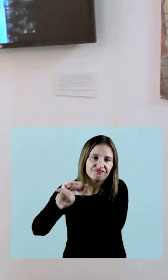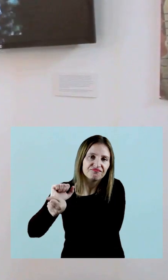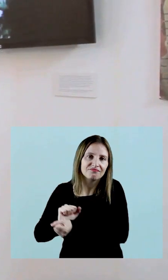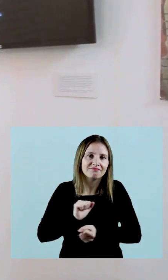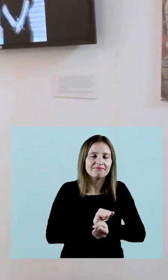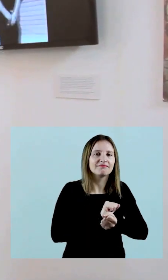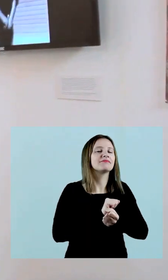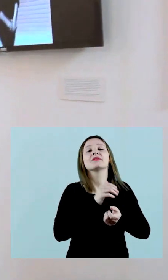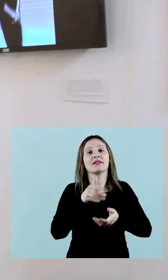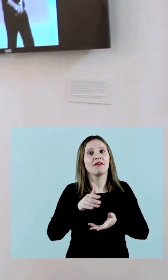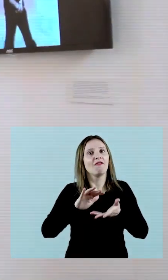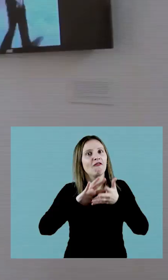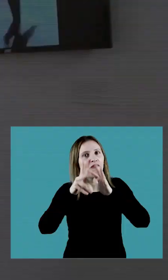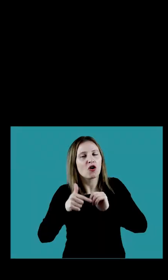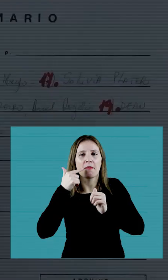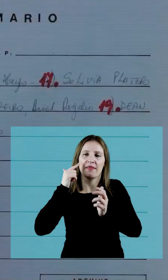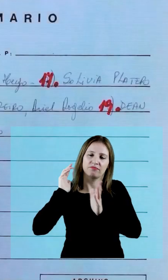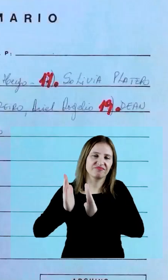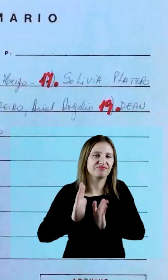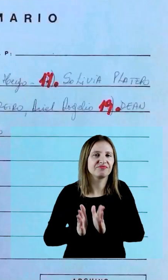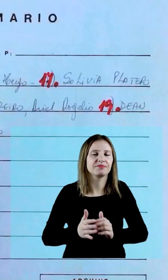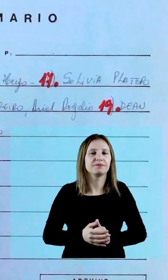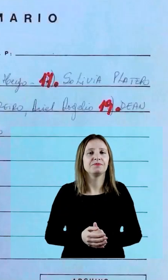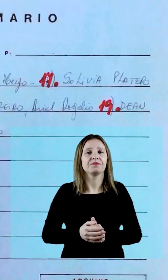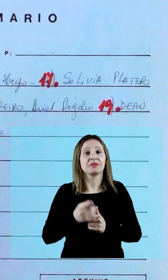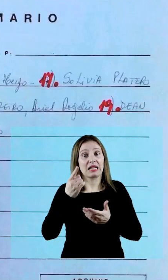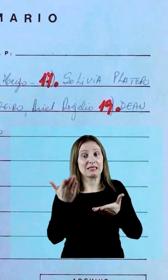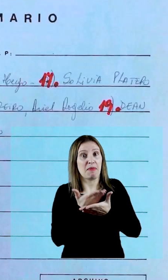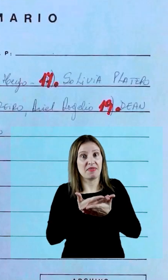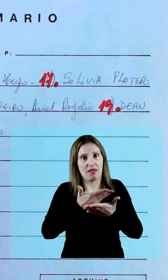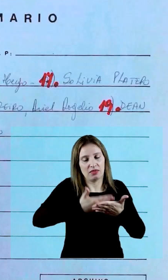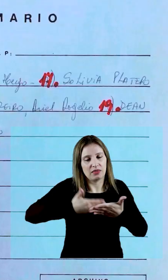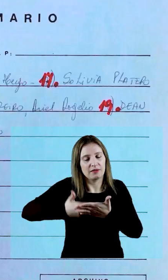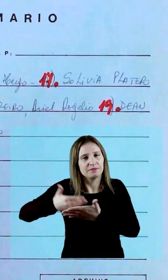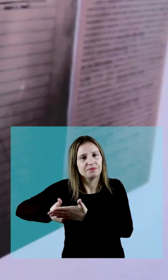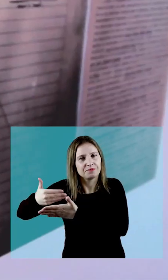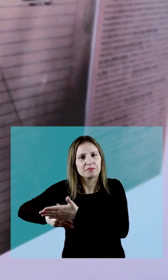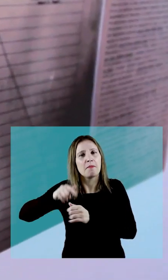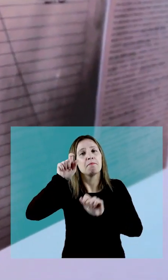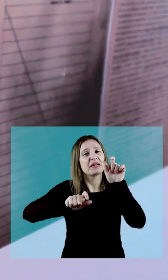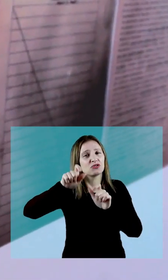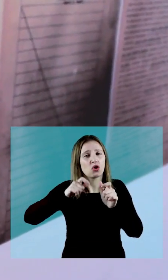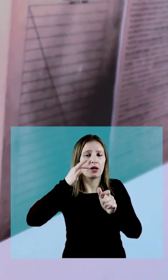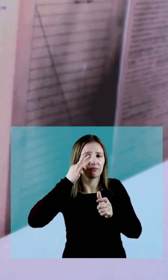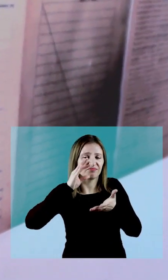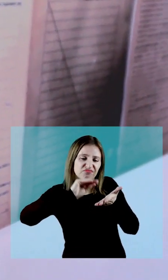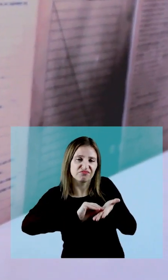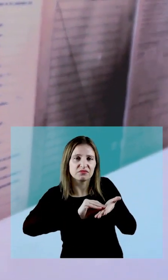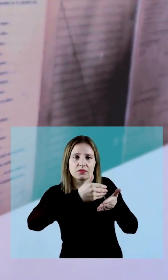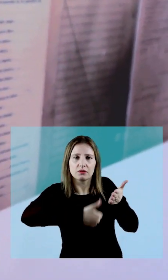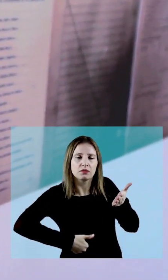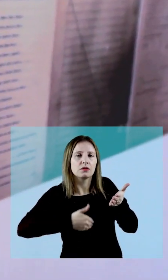fundamental de esa forma represiva. Estos son los expedientes de los secuestrados. En este momento dejan de